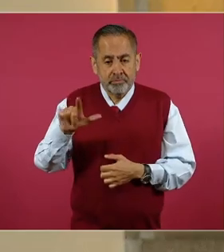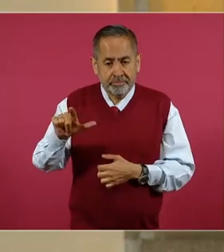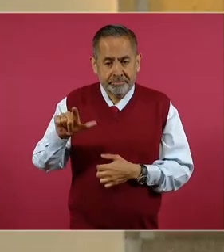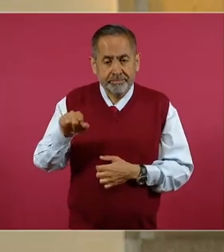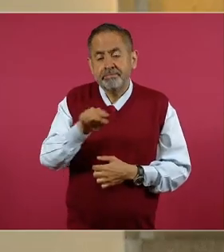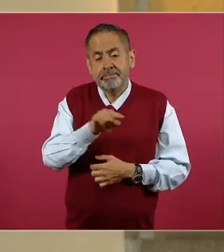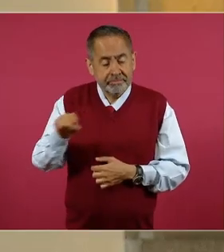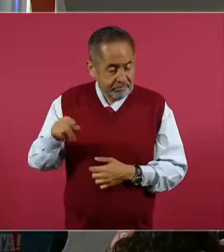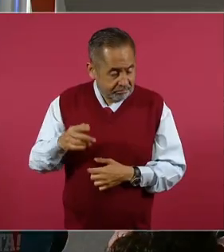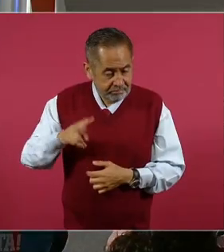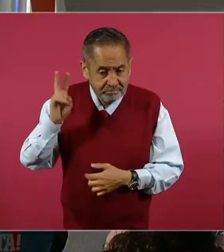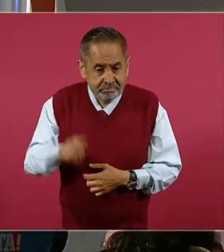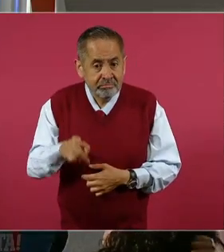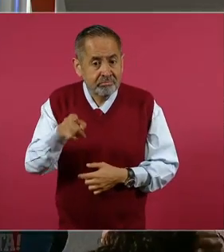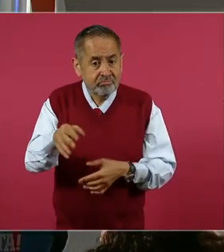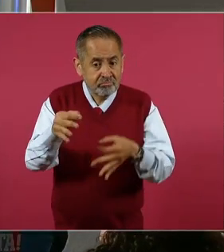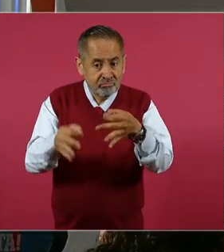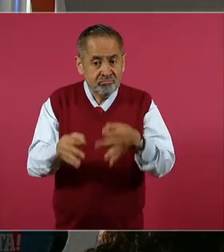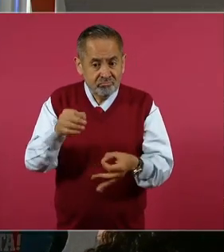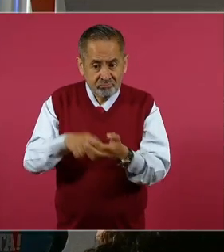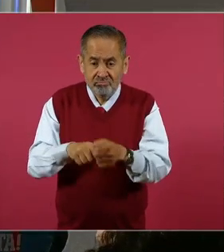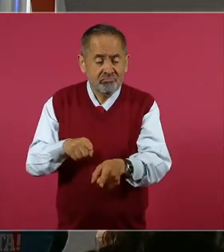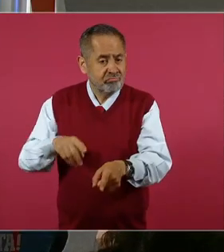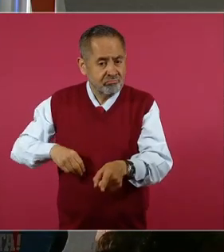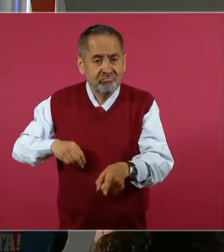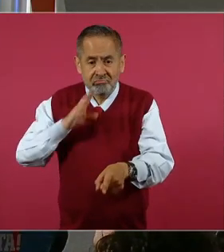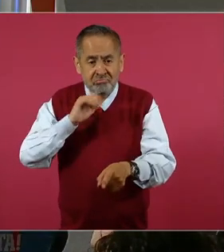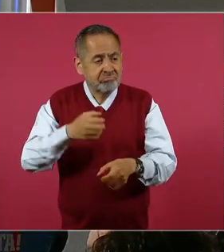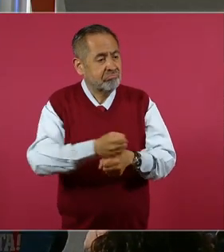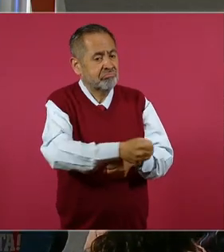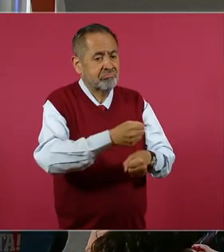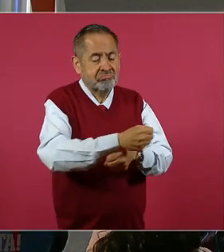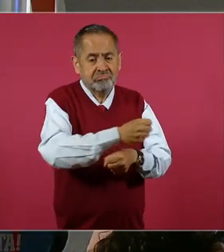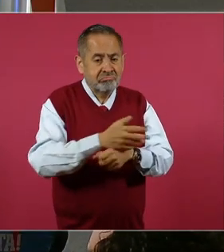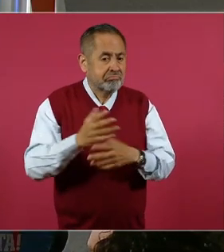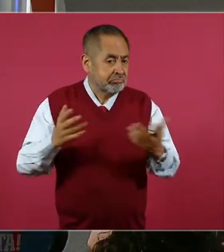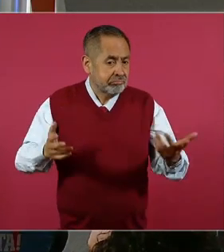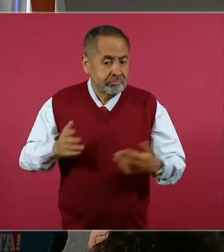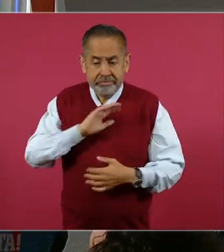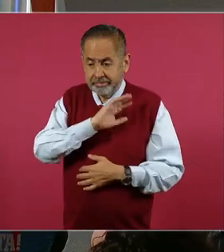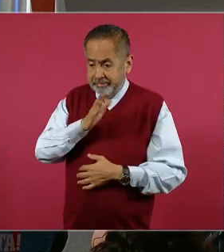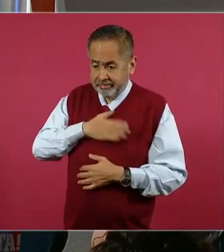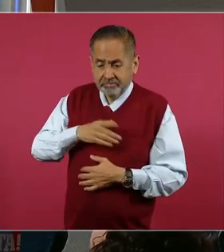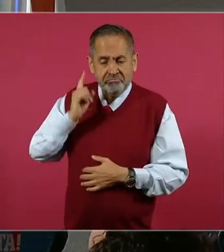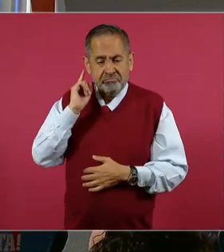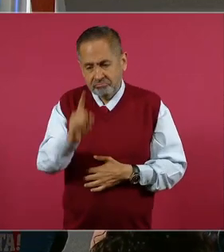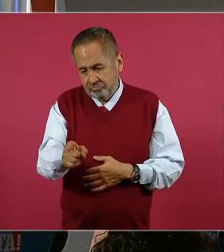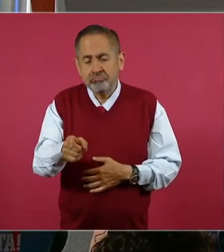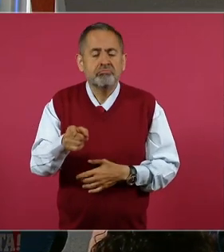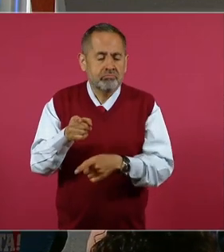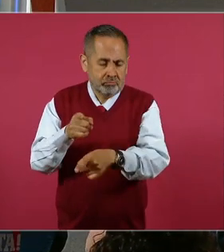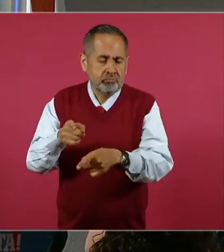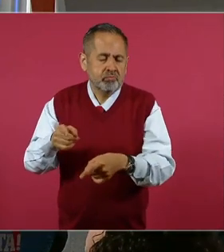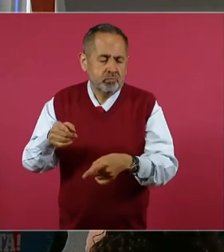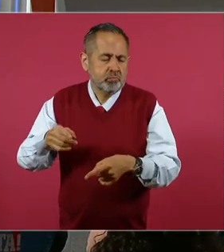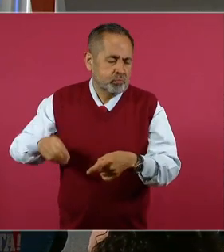1547, de los que es emblemático el encubrimiento, el encarcelamiento y